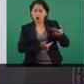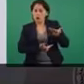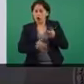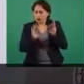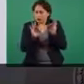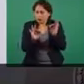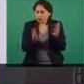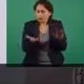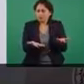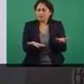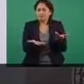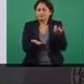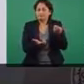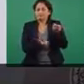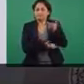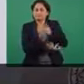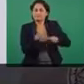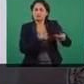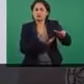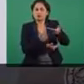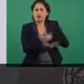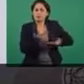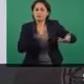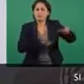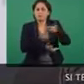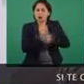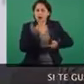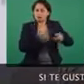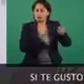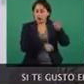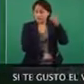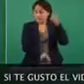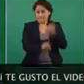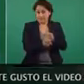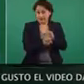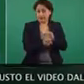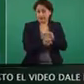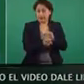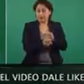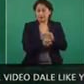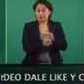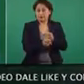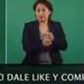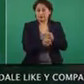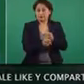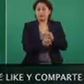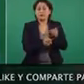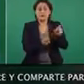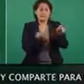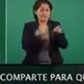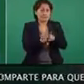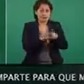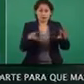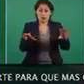primer socio comercial de México y el primer socio comercial de Estados Unidos